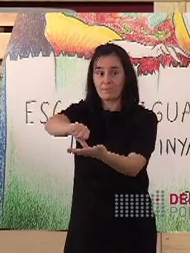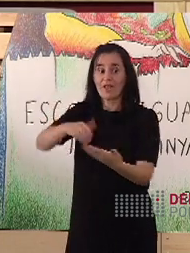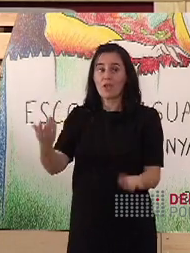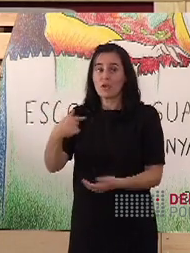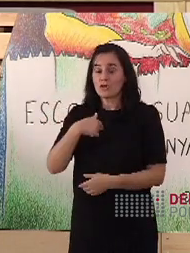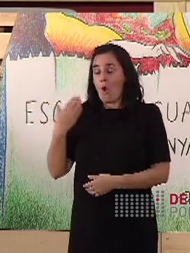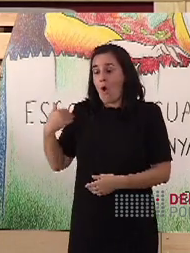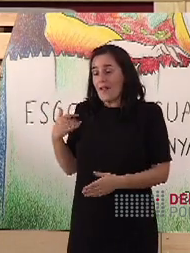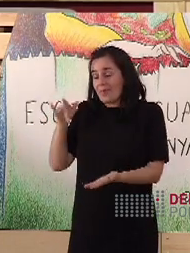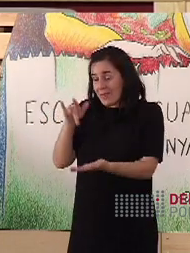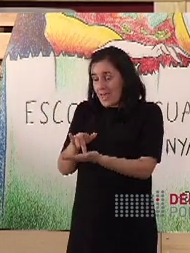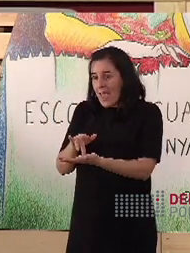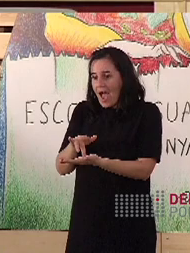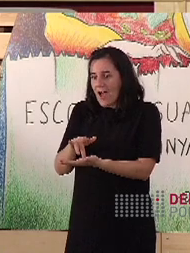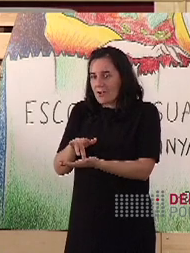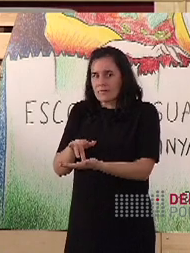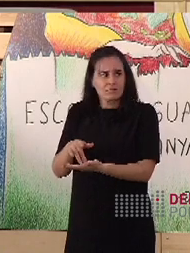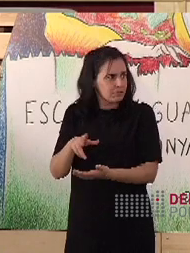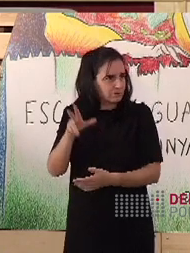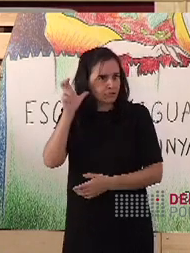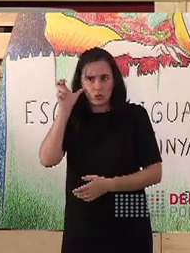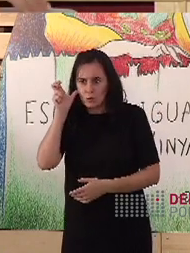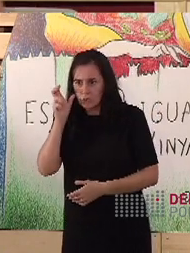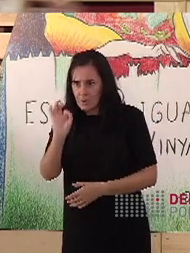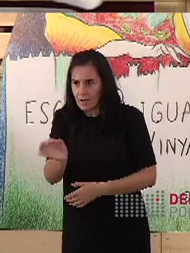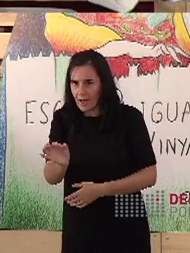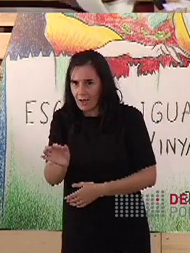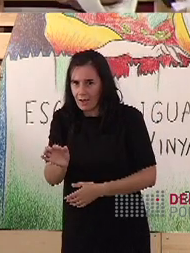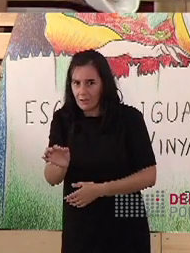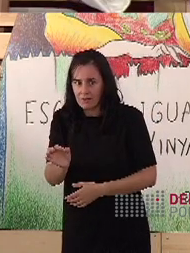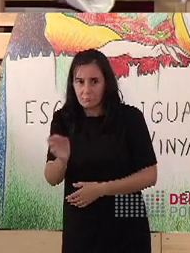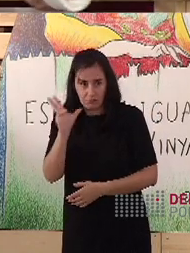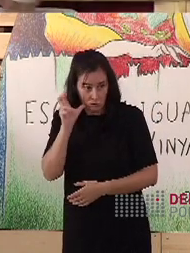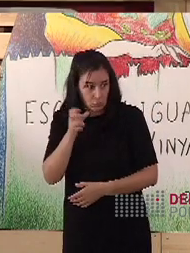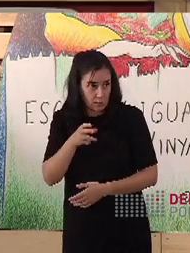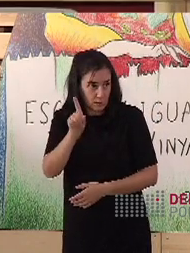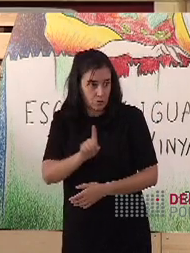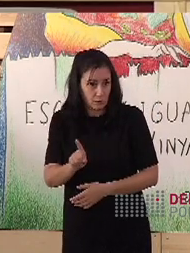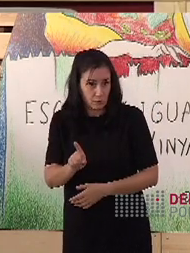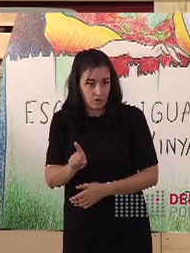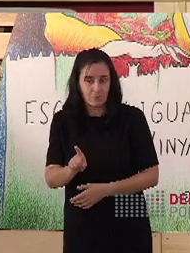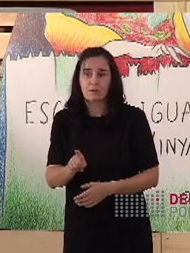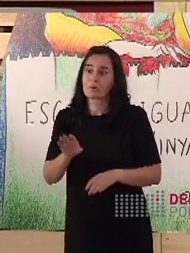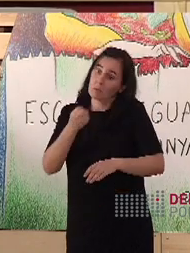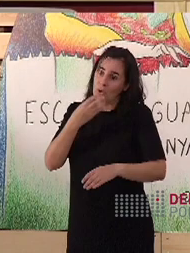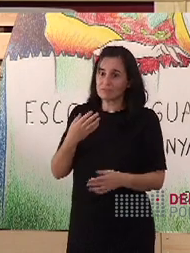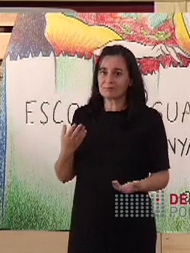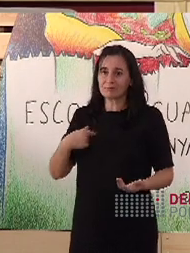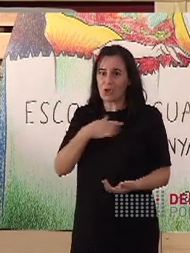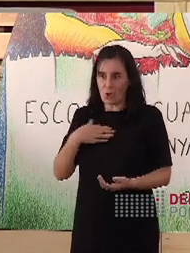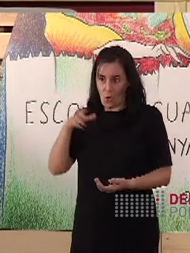día, pois, eu creo que se me escoita, verdad? Non se me escoita? Bueno, pois que se me